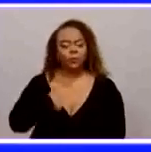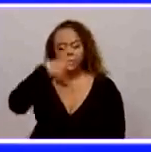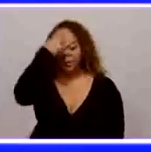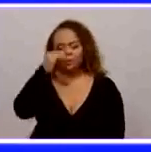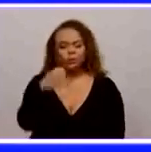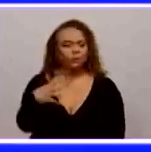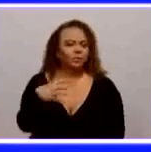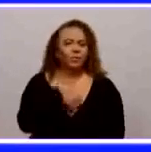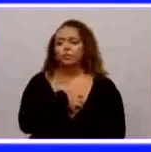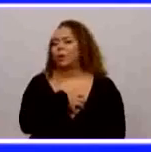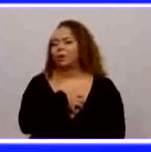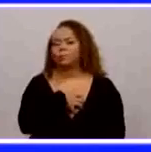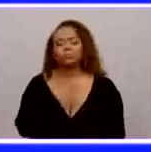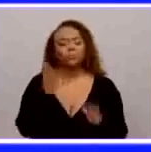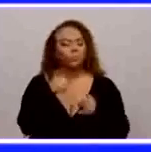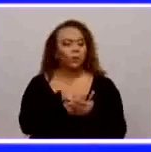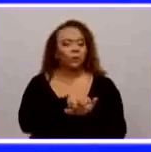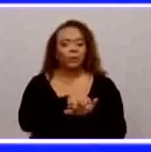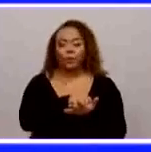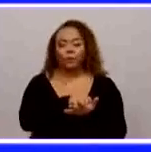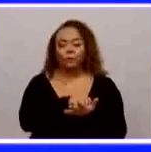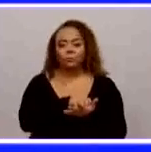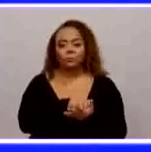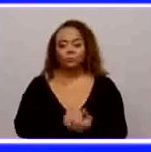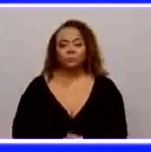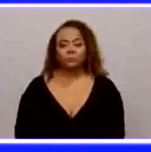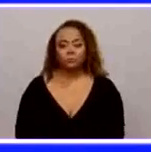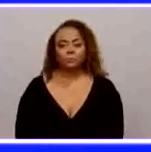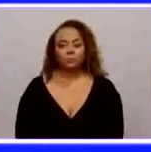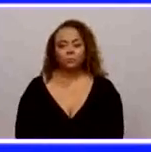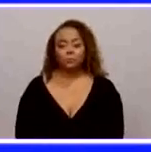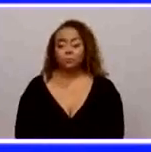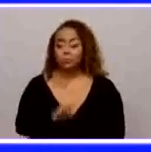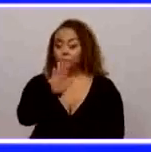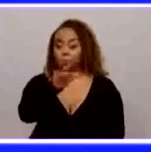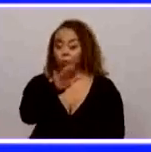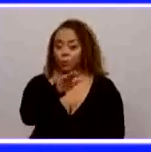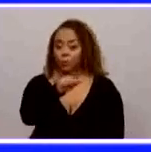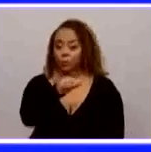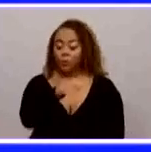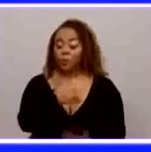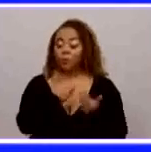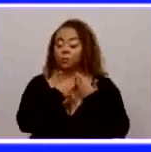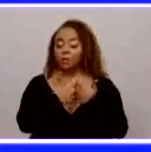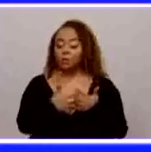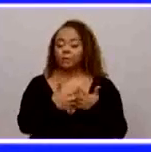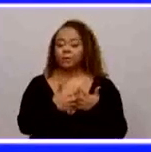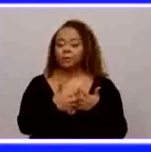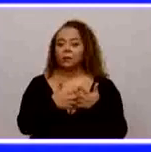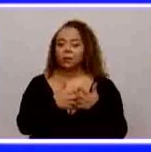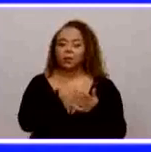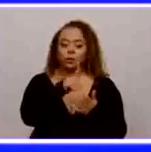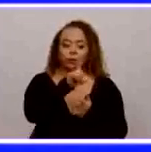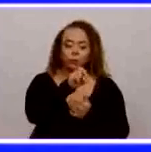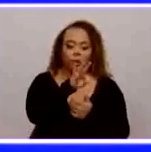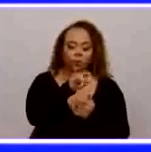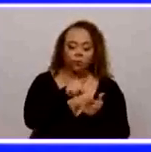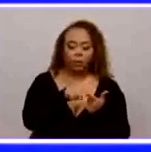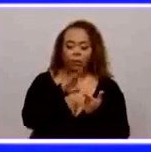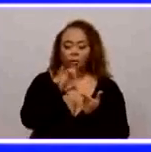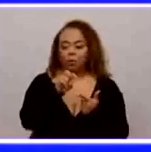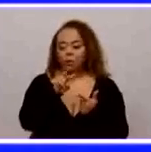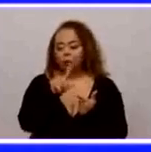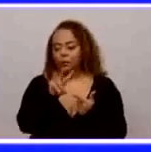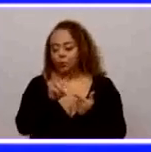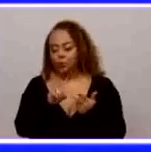titular indiscutible de selección nacional. Ojo que en zona baja incluso hemos tenido cambios. Duarte, Calvo, Waston, ha tenido